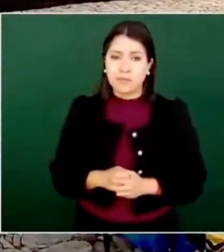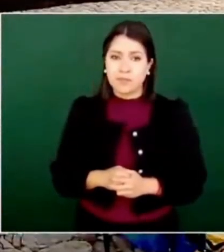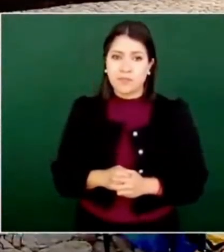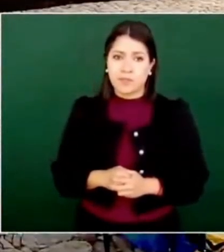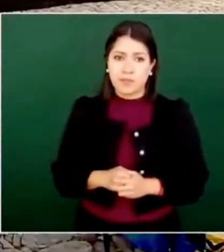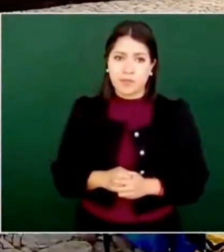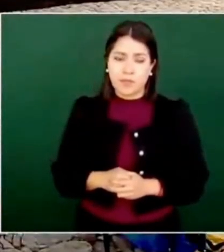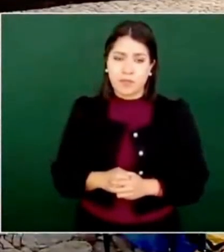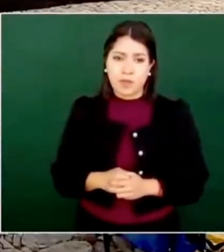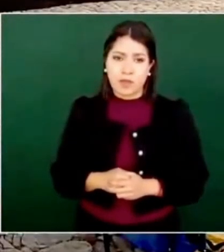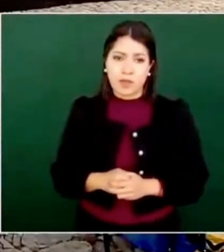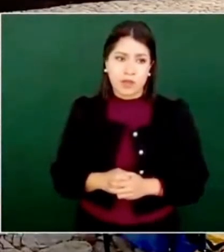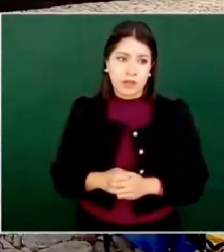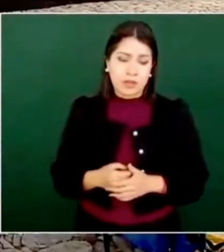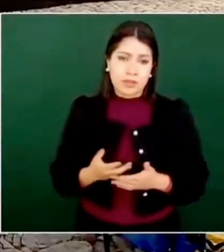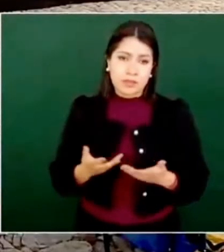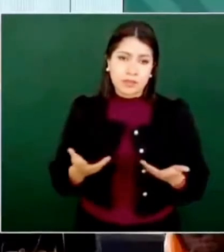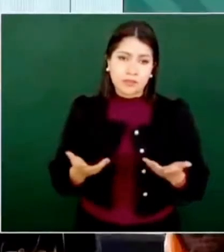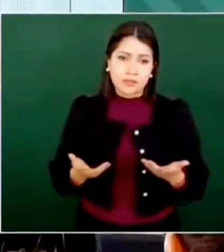estamos